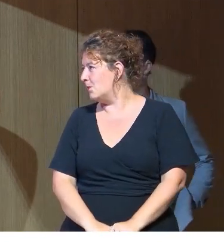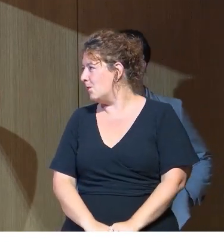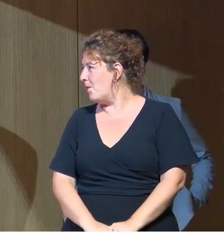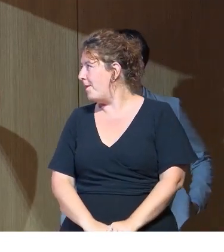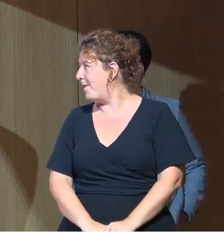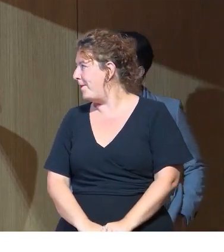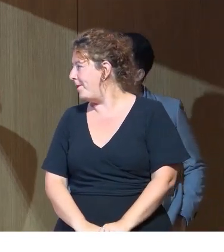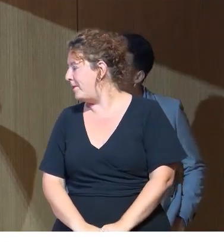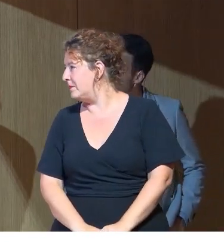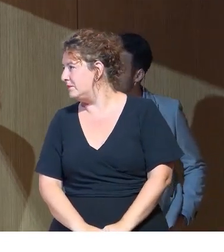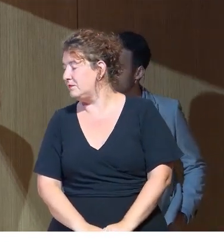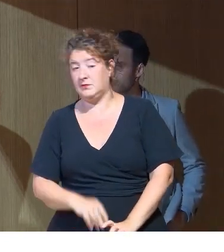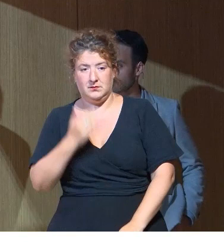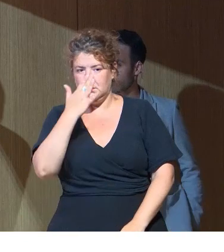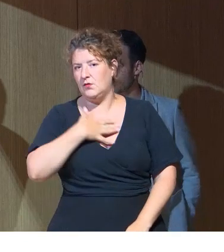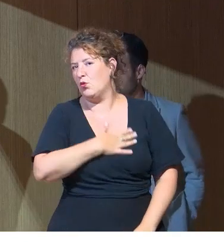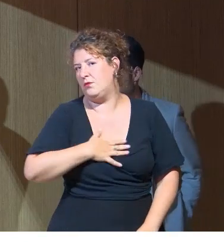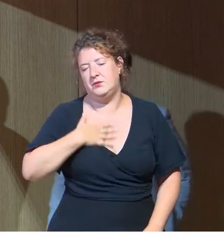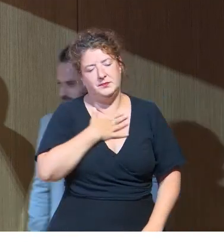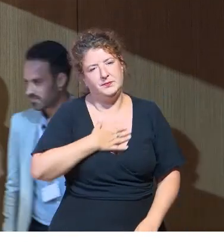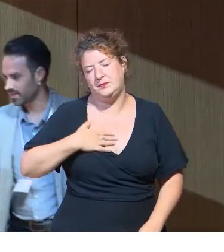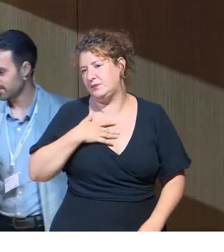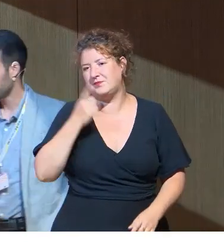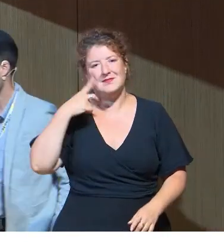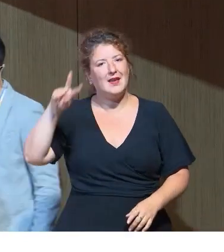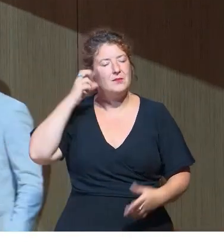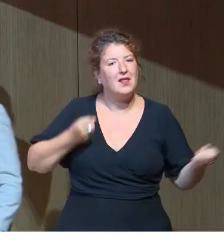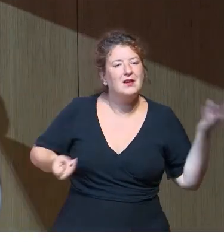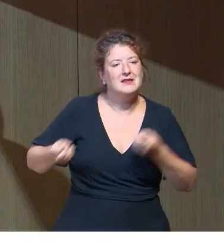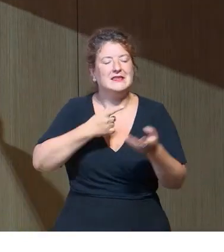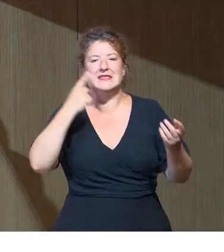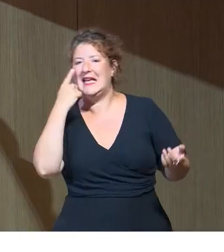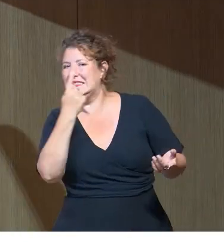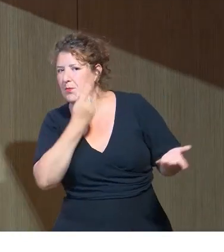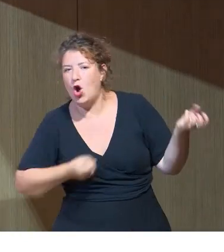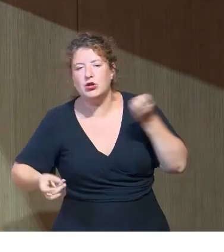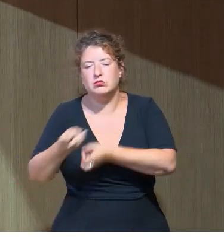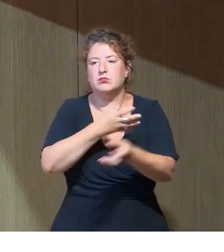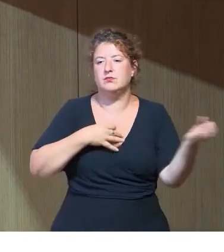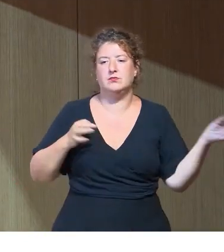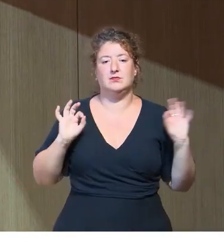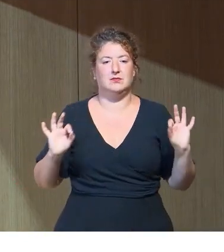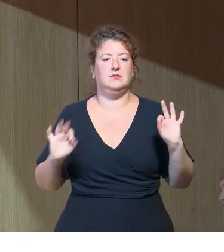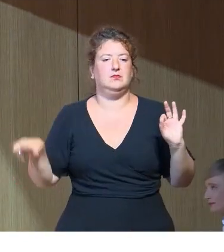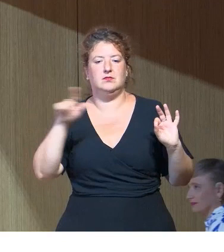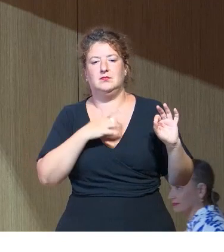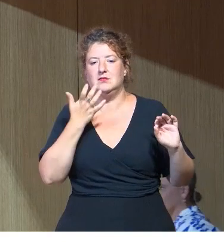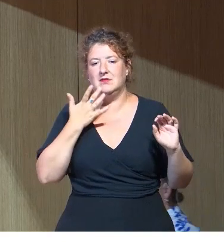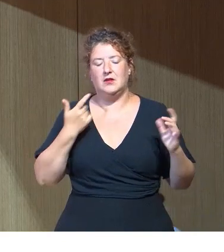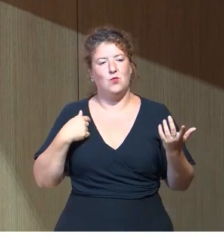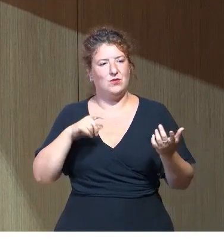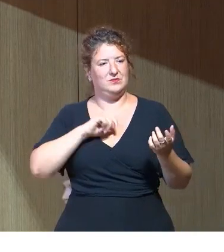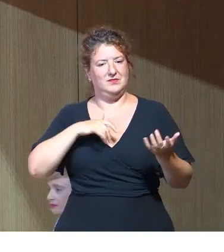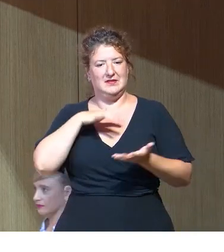la verdad es que es un gusto el poder compartir experiencias testimonios en un entorno de intimidad y